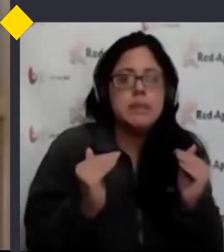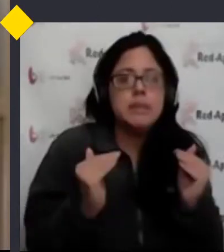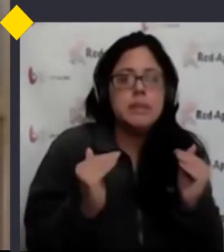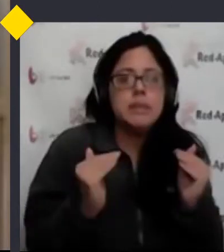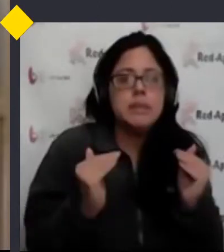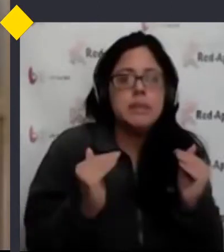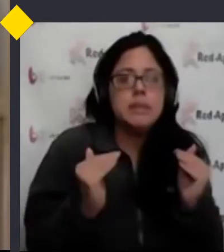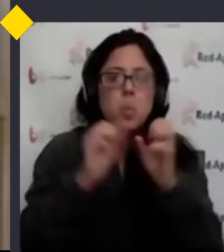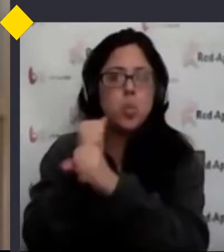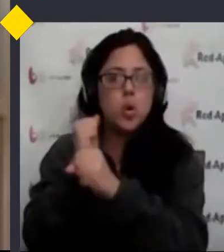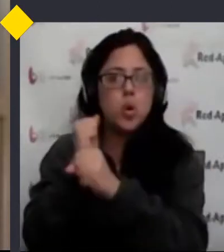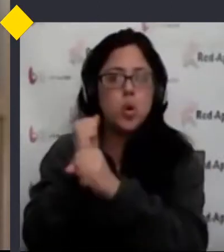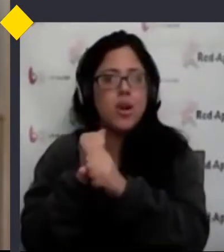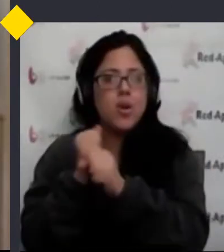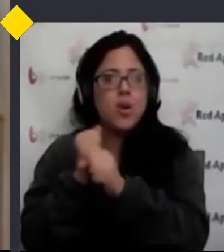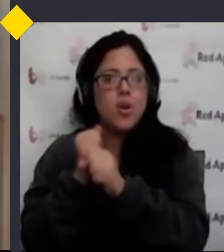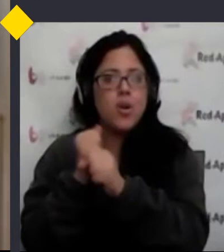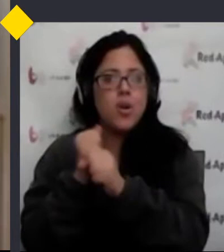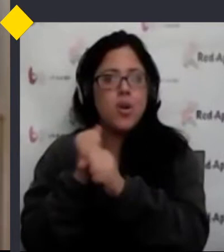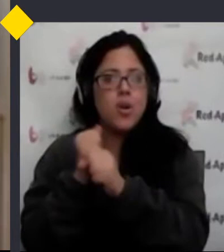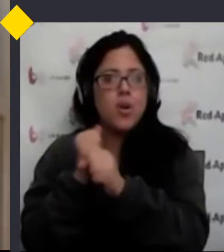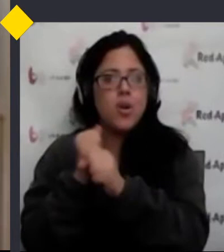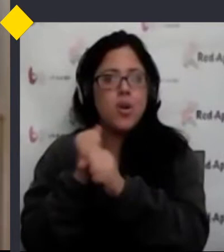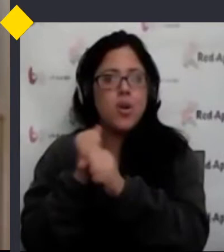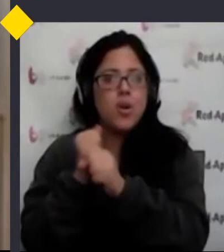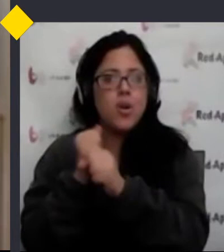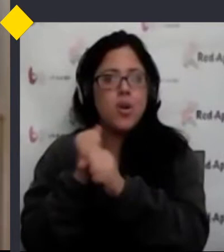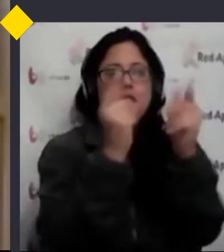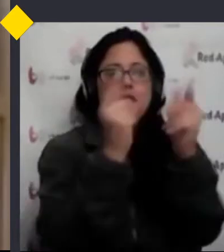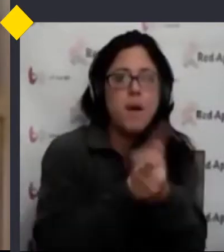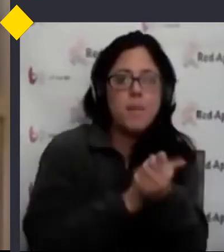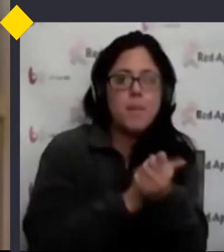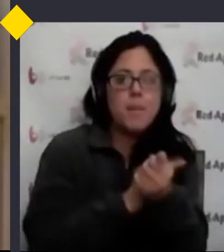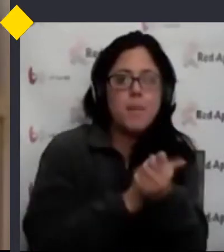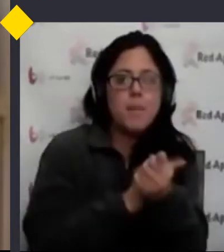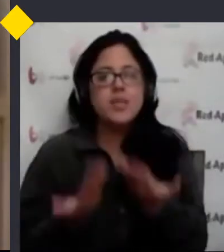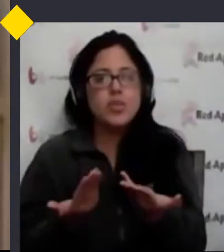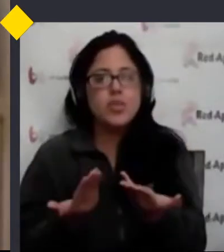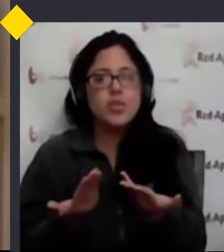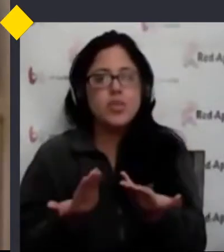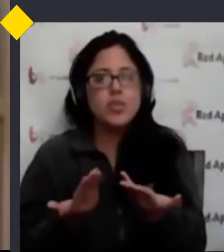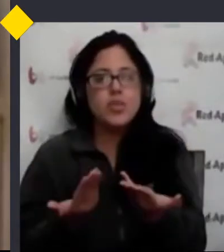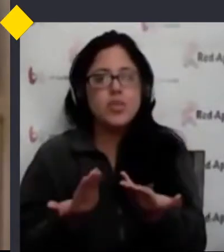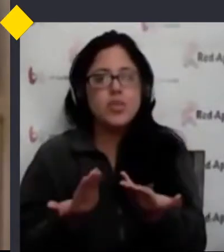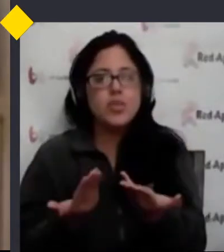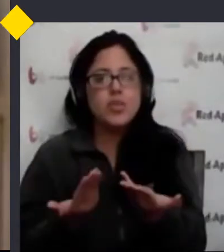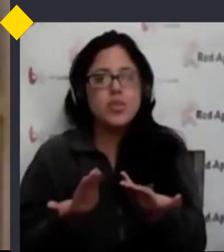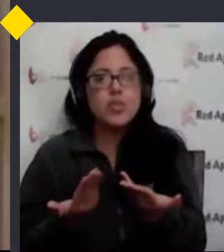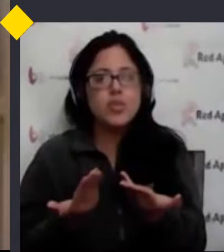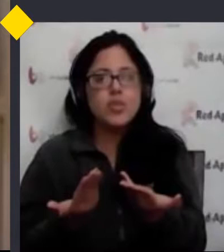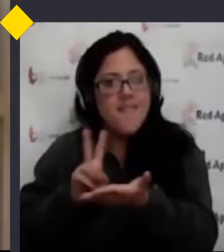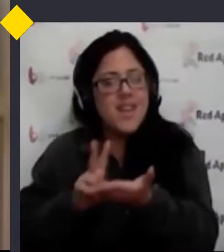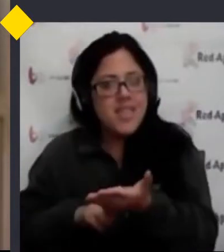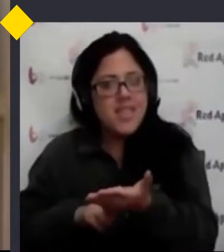por salud o por responsabilidades familiares. Entonces ahí uno dice, oye, ¿qué organización más potente que se la está jugando en un momento de pandemia